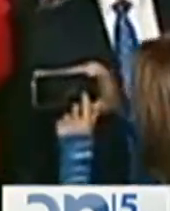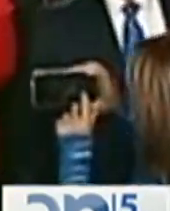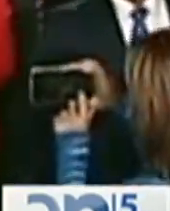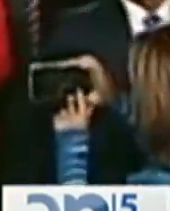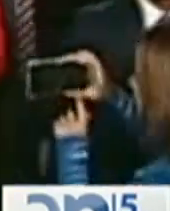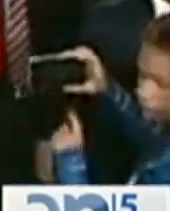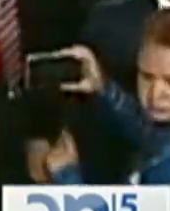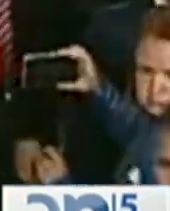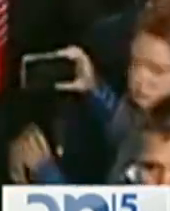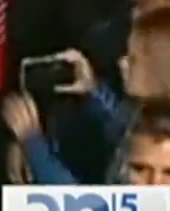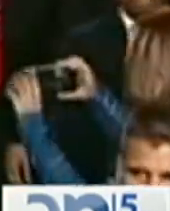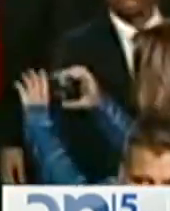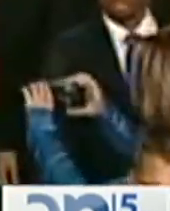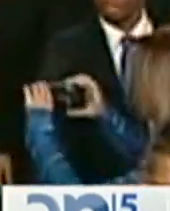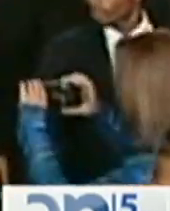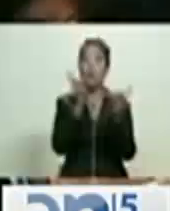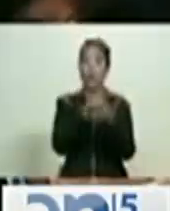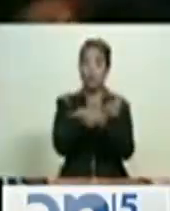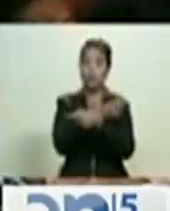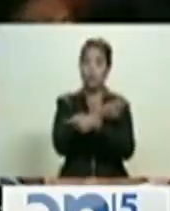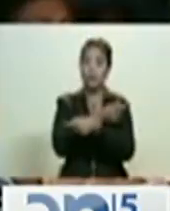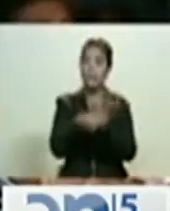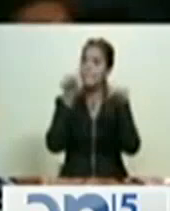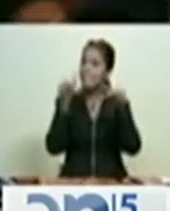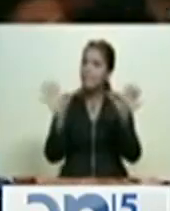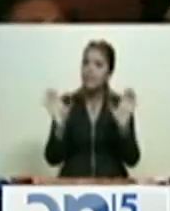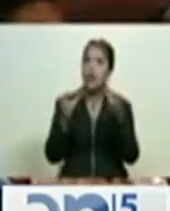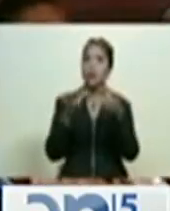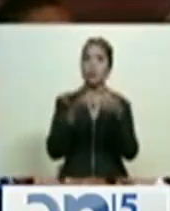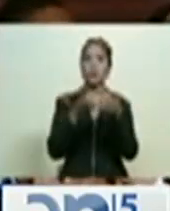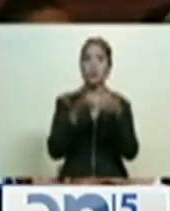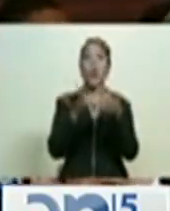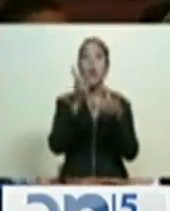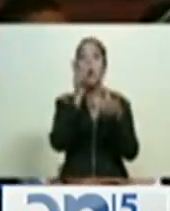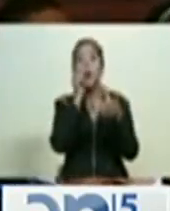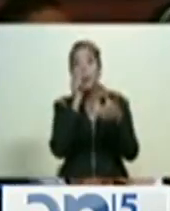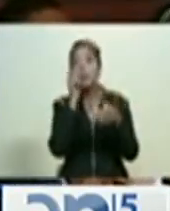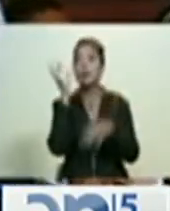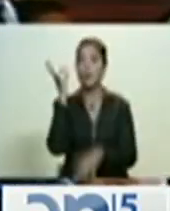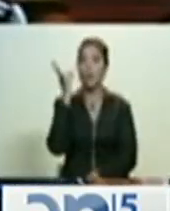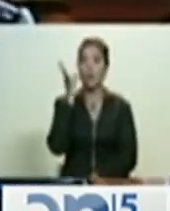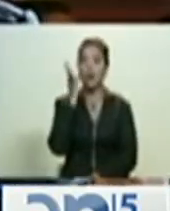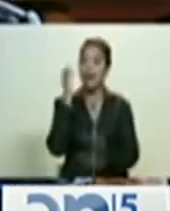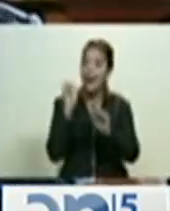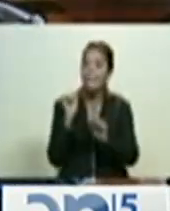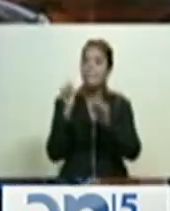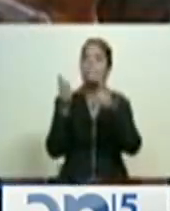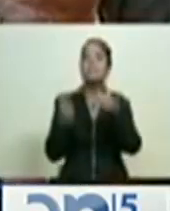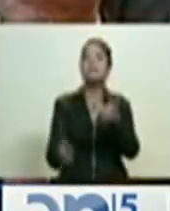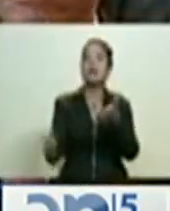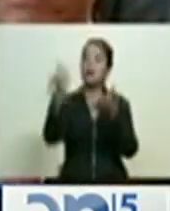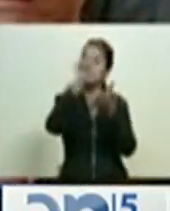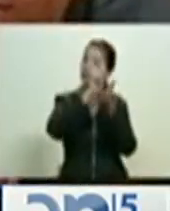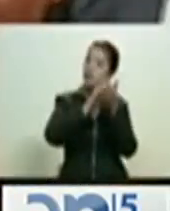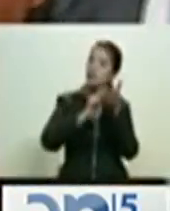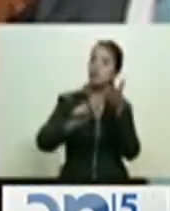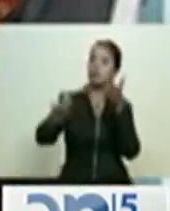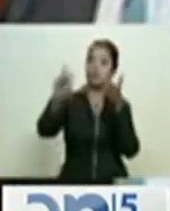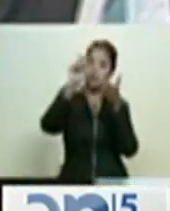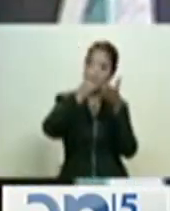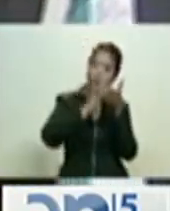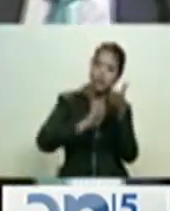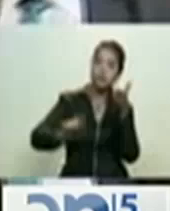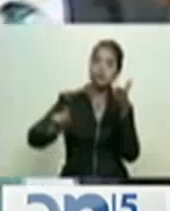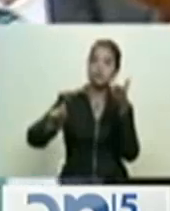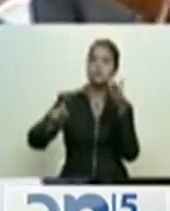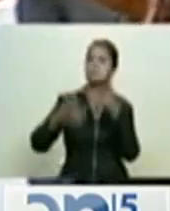Maduro, Cilia Flores, y Diosdado Cabello. Este grupo de mujeres y de hombres vamos a comenzar a escribir parte de nuestra historia,